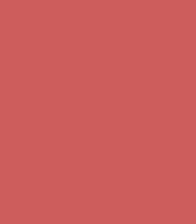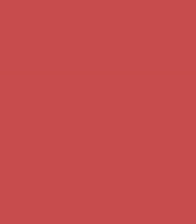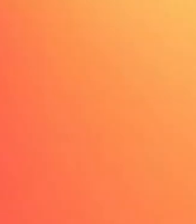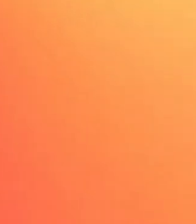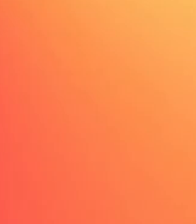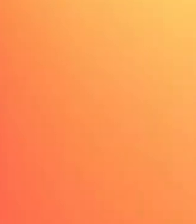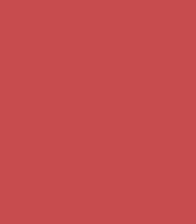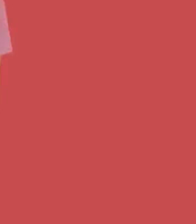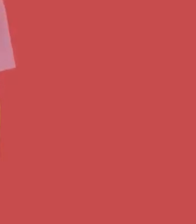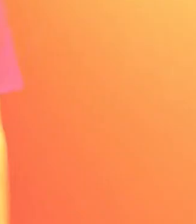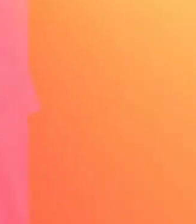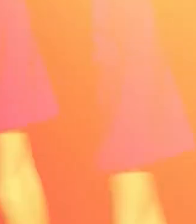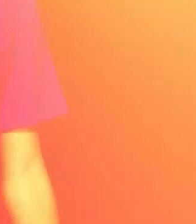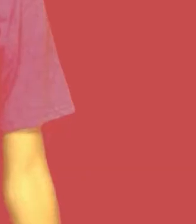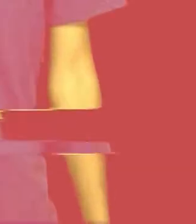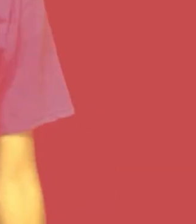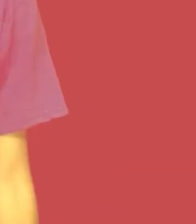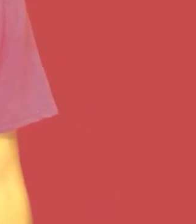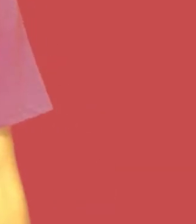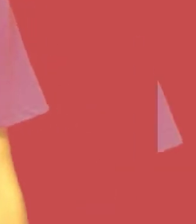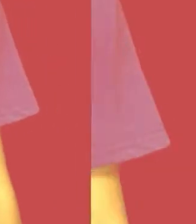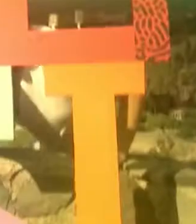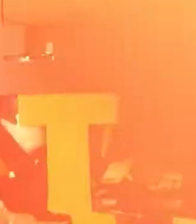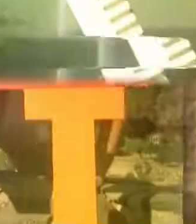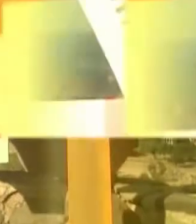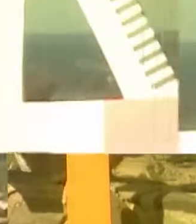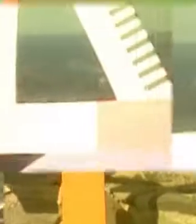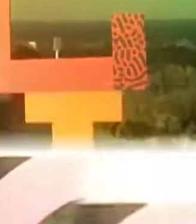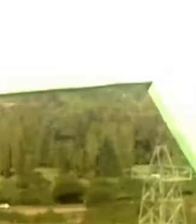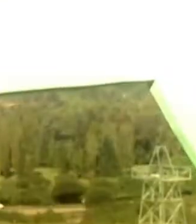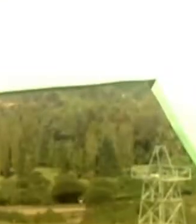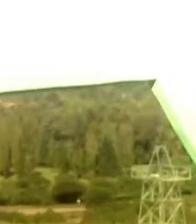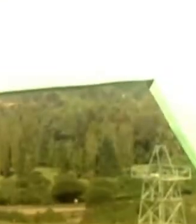somos dos. Somos dos, somos dos, somos dos, somos dos, somos todo.